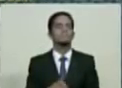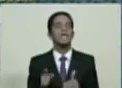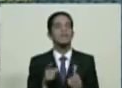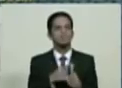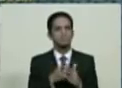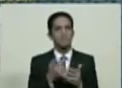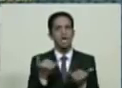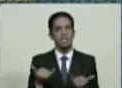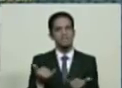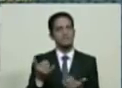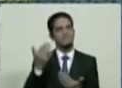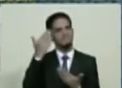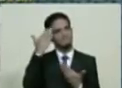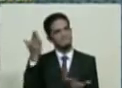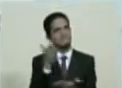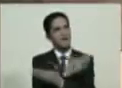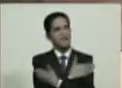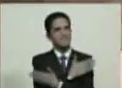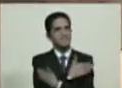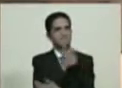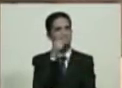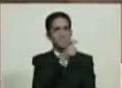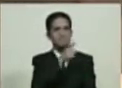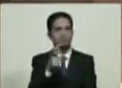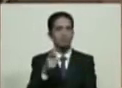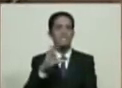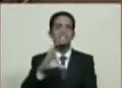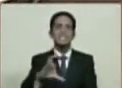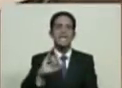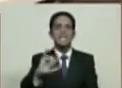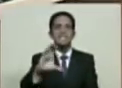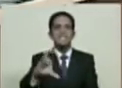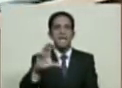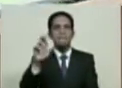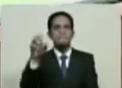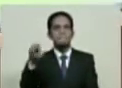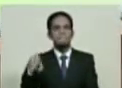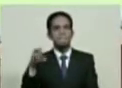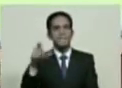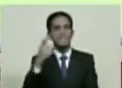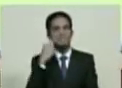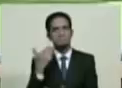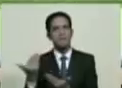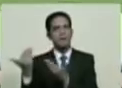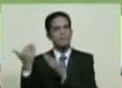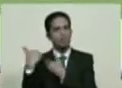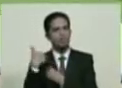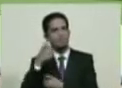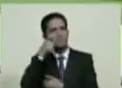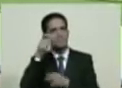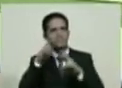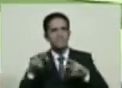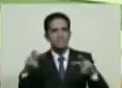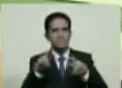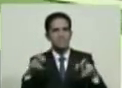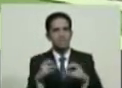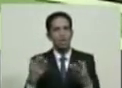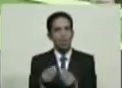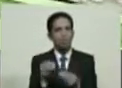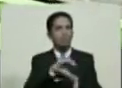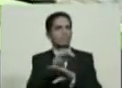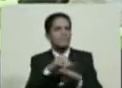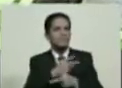a los organismos de seguridad del Estado, especialmente al CICPC, quien fue el responsable de dirigir las investigaciones junto al Ministerio